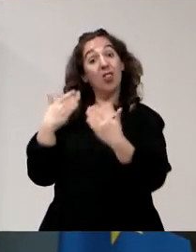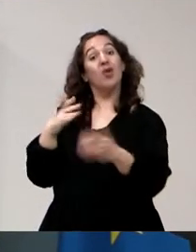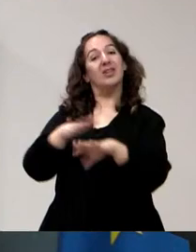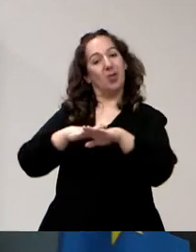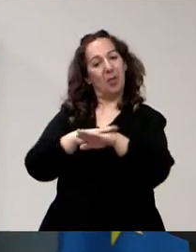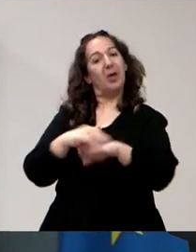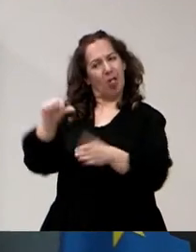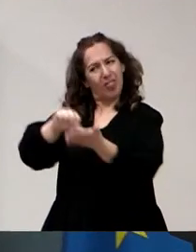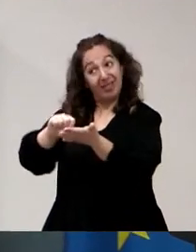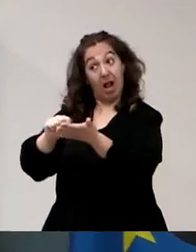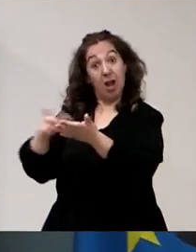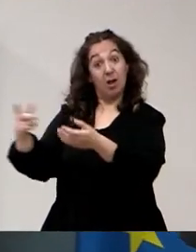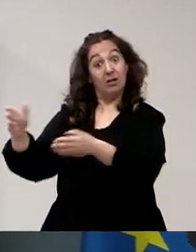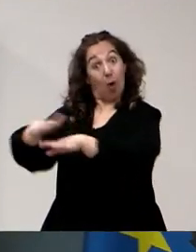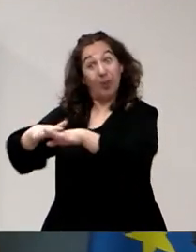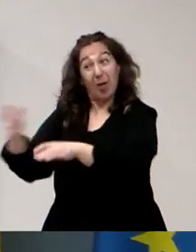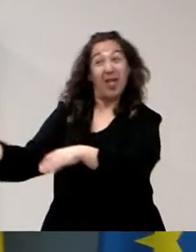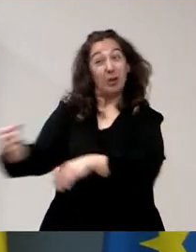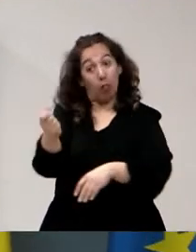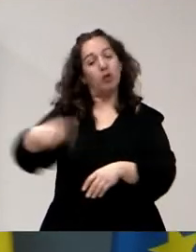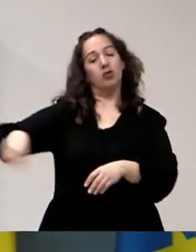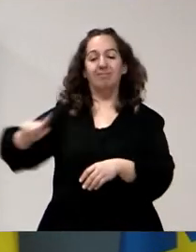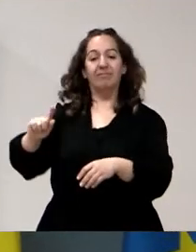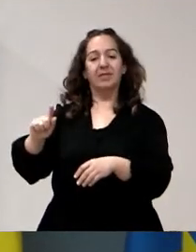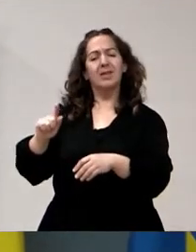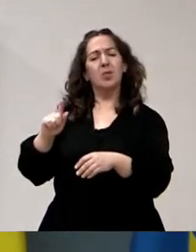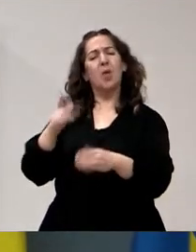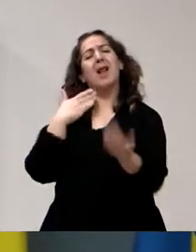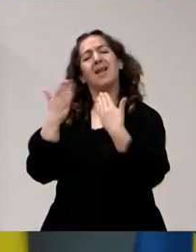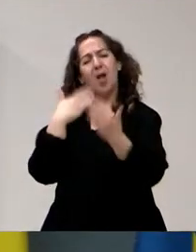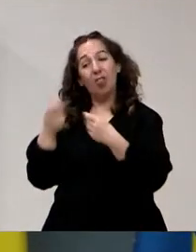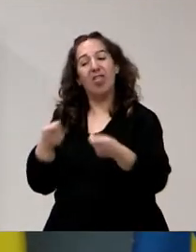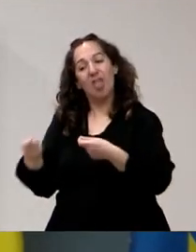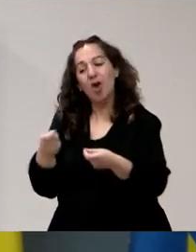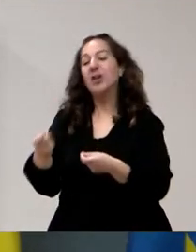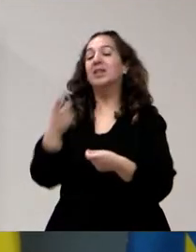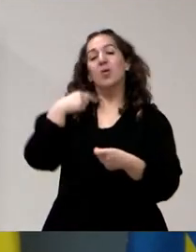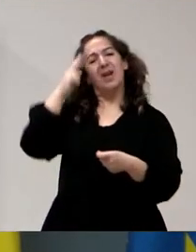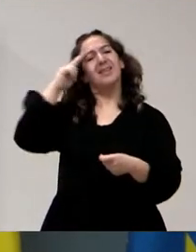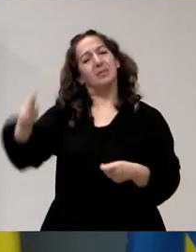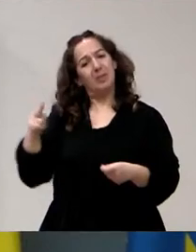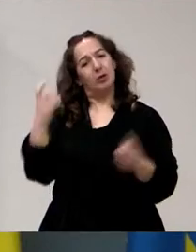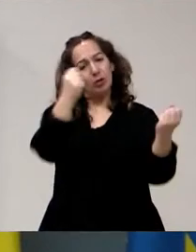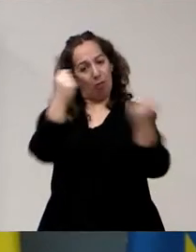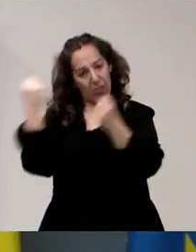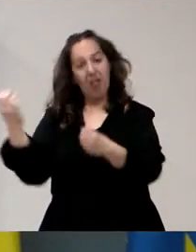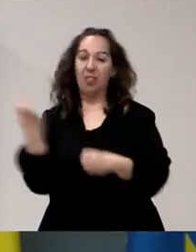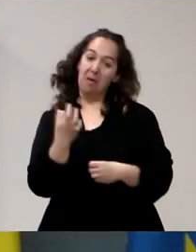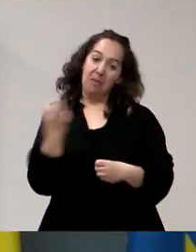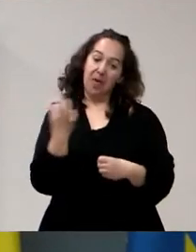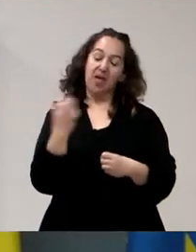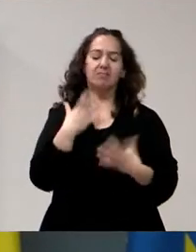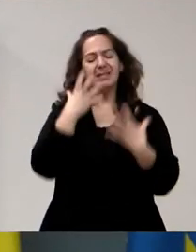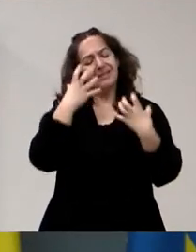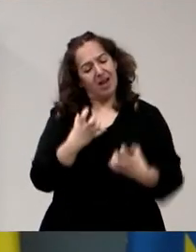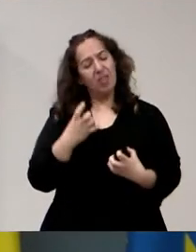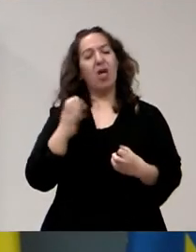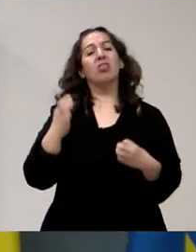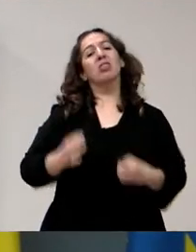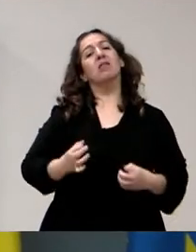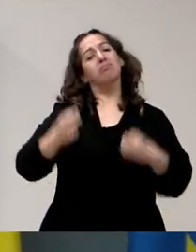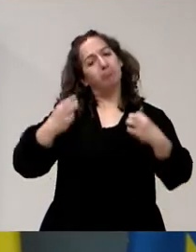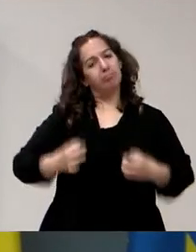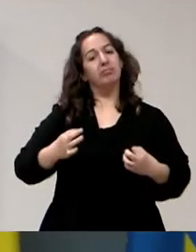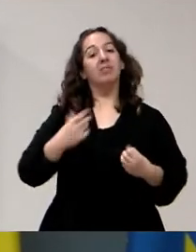gobierno de todos deben conducirse por la vía de la lealtad del respeto institucional con seriedad con diálogo pero